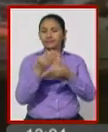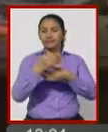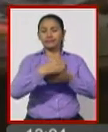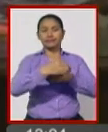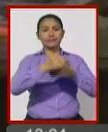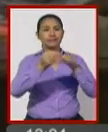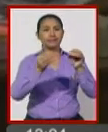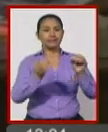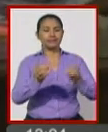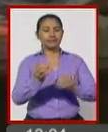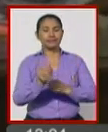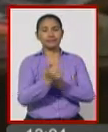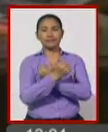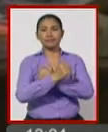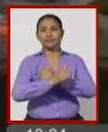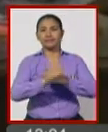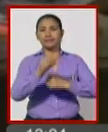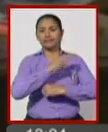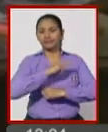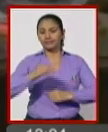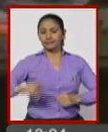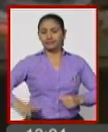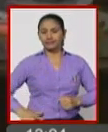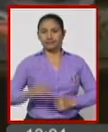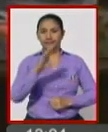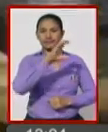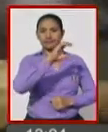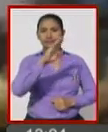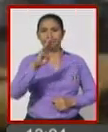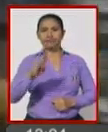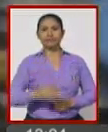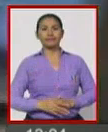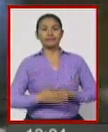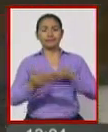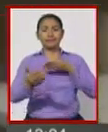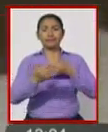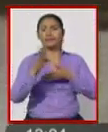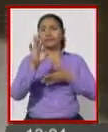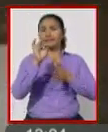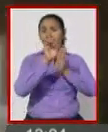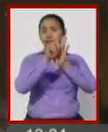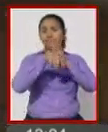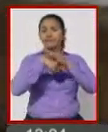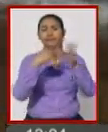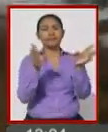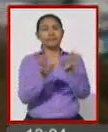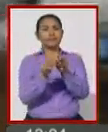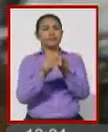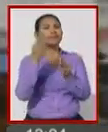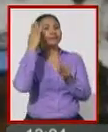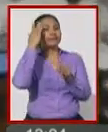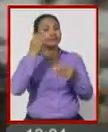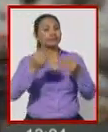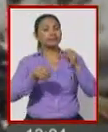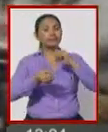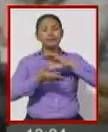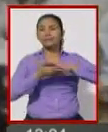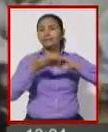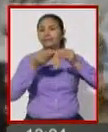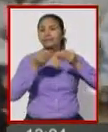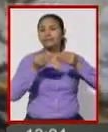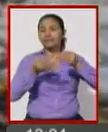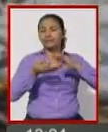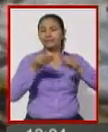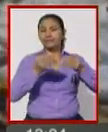gobierno autónomo municipal de Cochabamba. En las cerca de 8 horas de la audiencia se pudo conocer un dato nuevo de